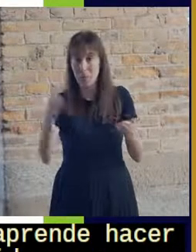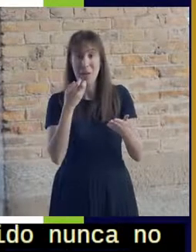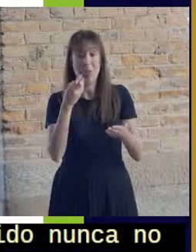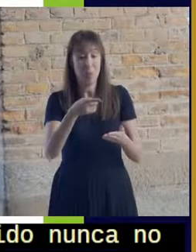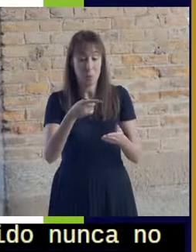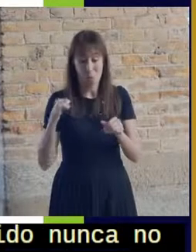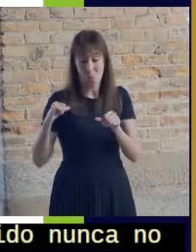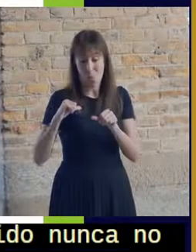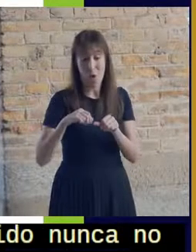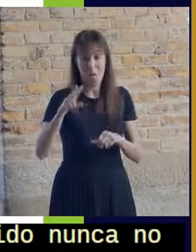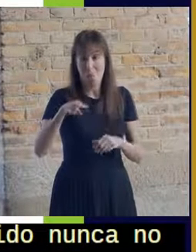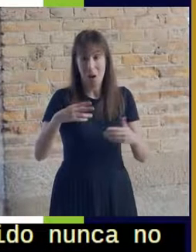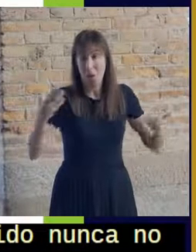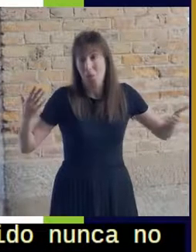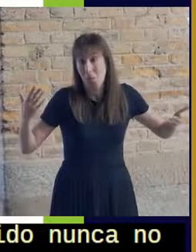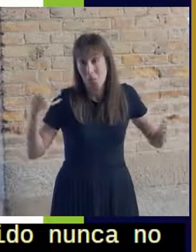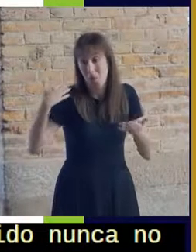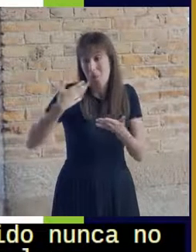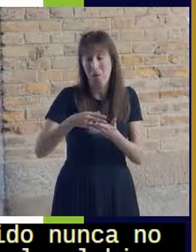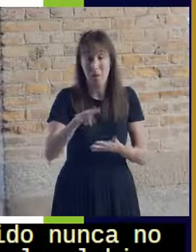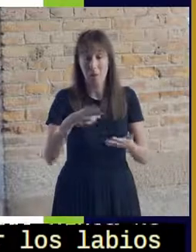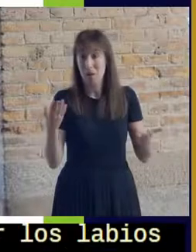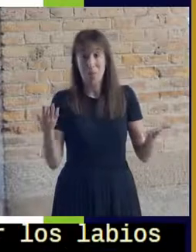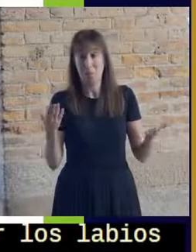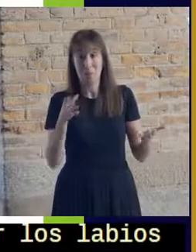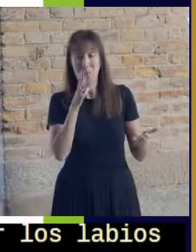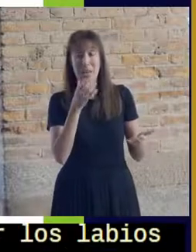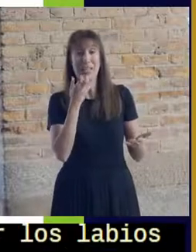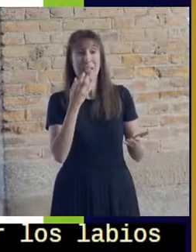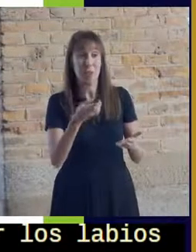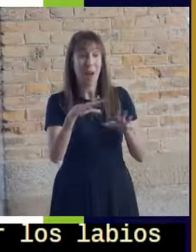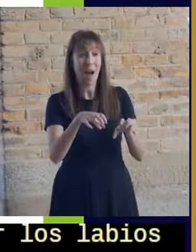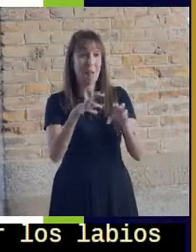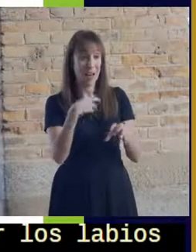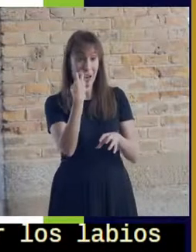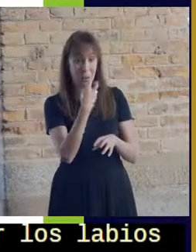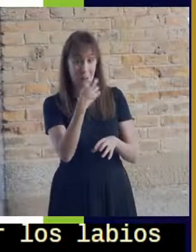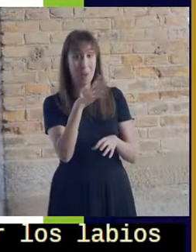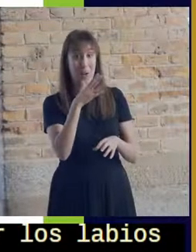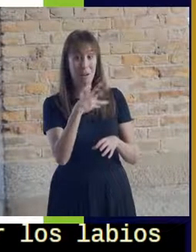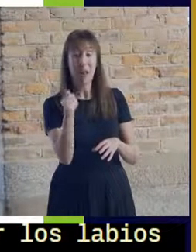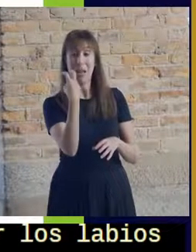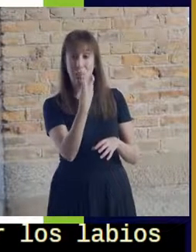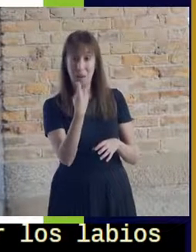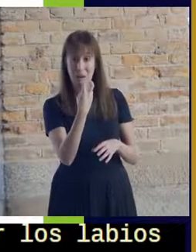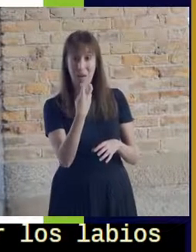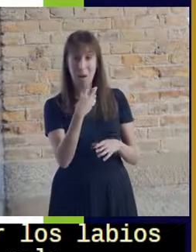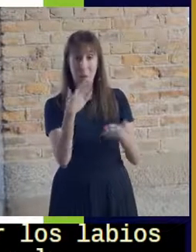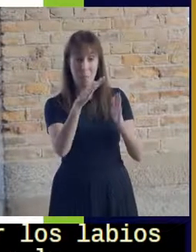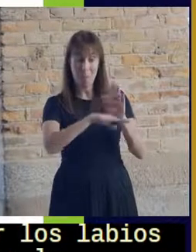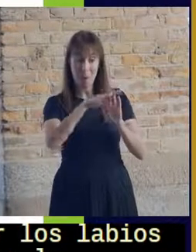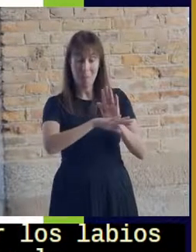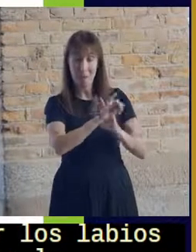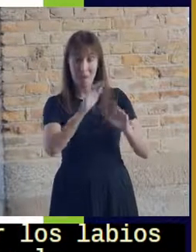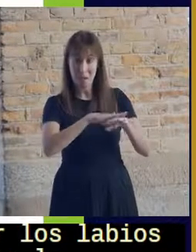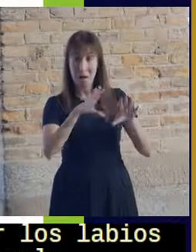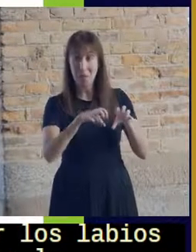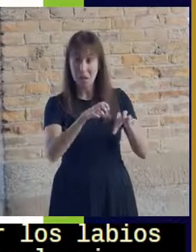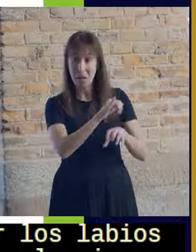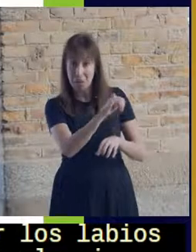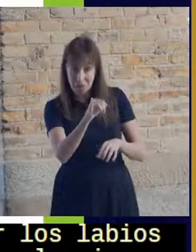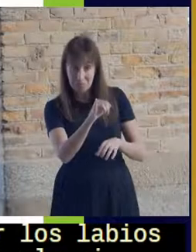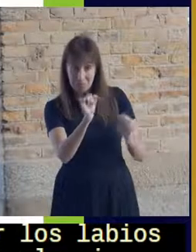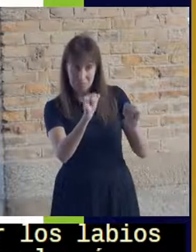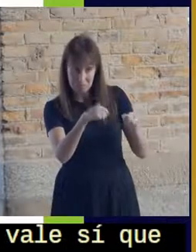vas a saber hacer si tú no has aprendido a leer los labios que hay programas para aprender la lectura labial vale Sí